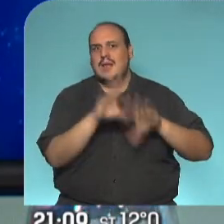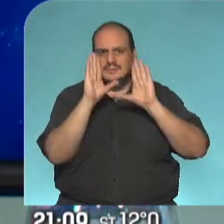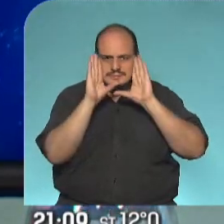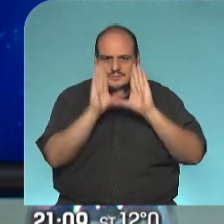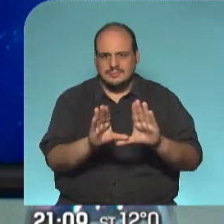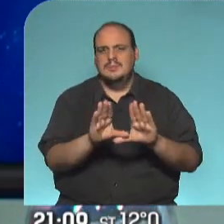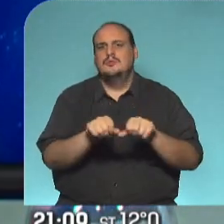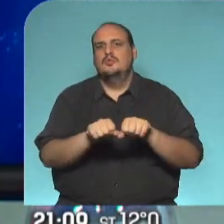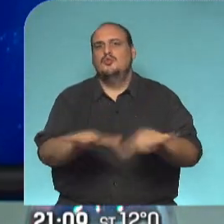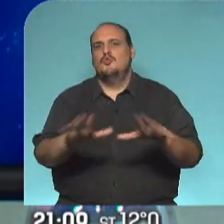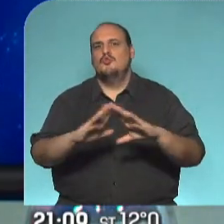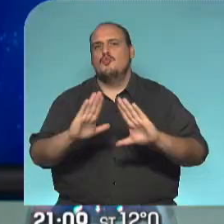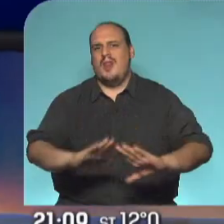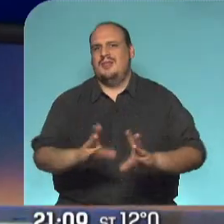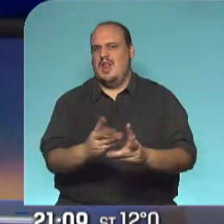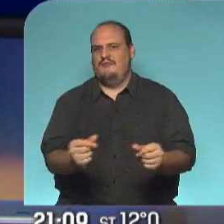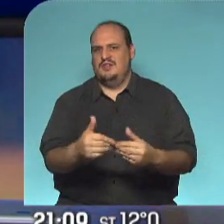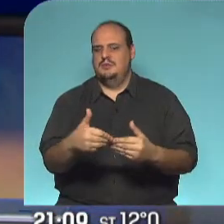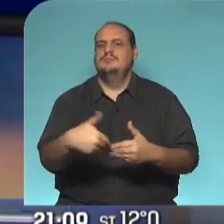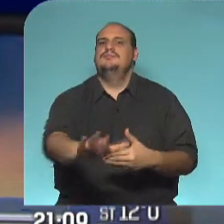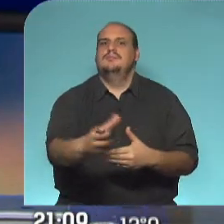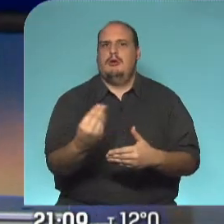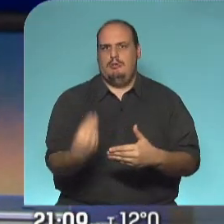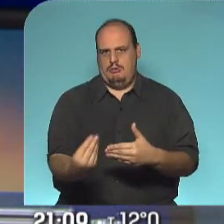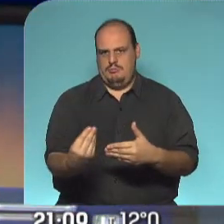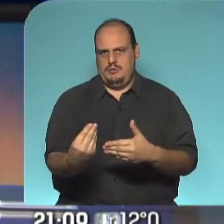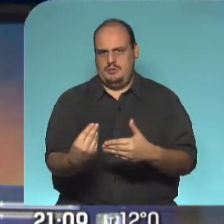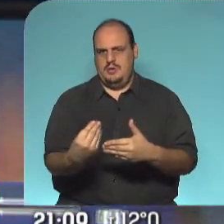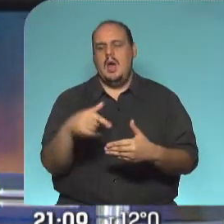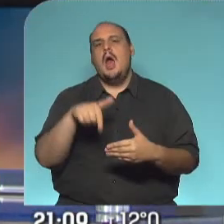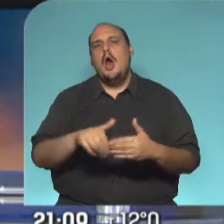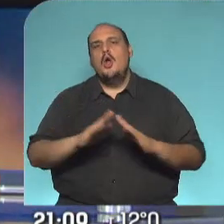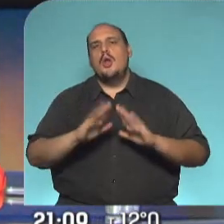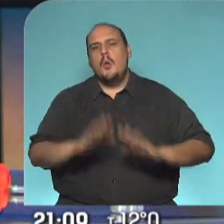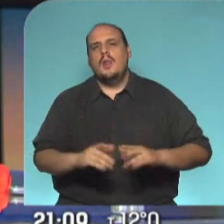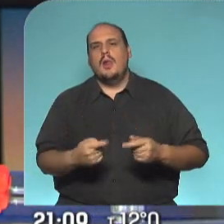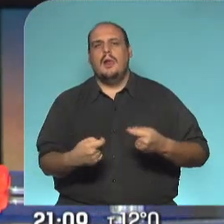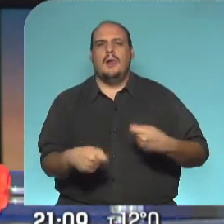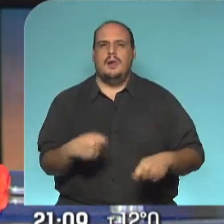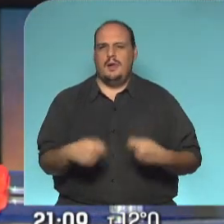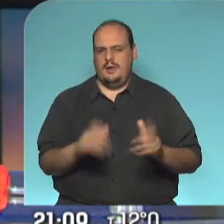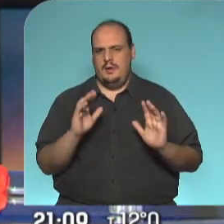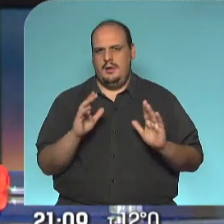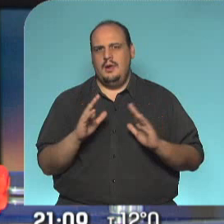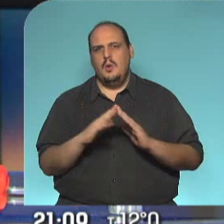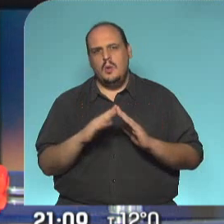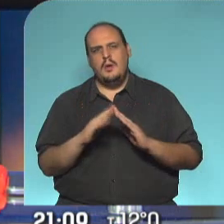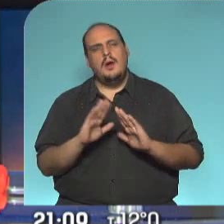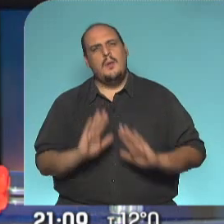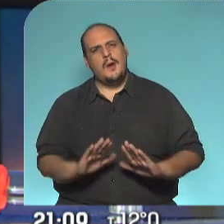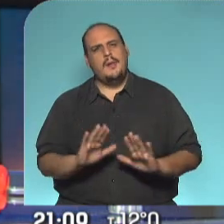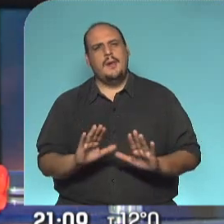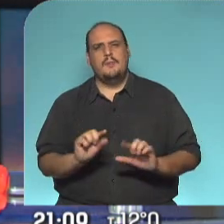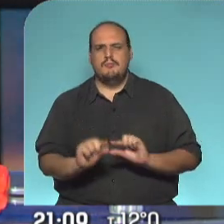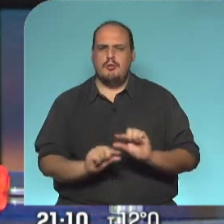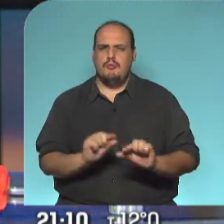cuarentena. Es decir, cuando empecemos a salir, que ya se empezó a flexibilizar en varios lugares, cuando empecemos a salir de la cuarentena, un